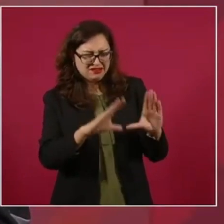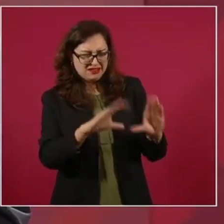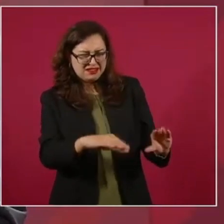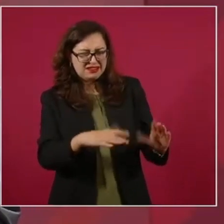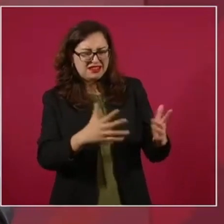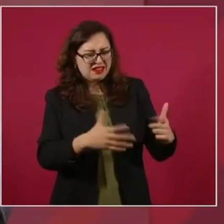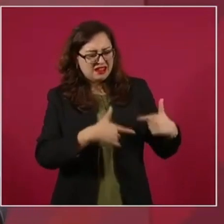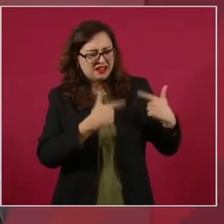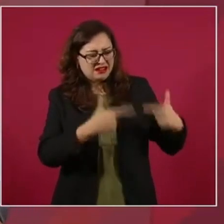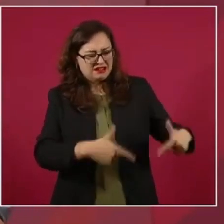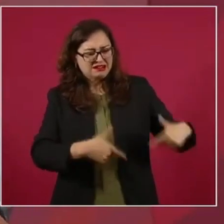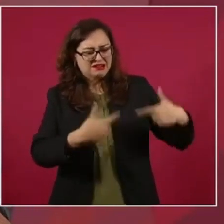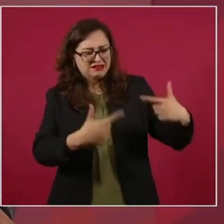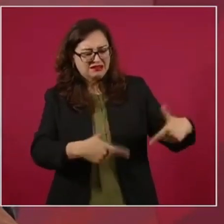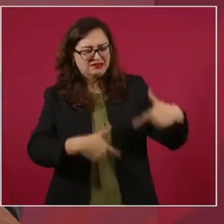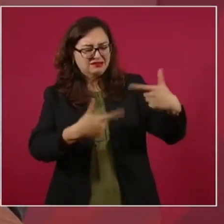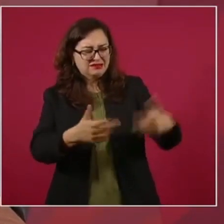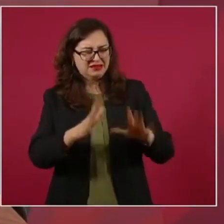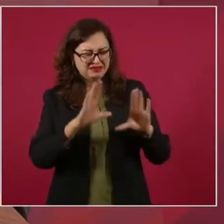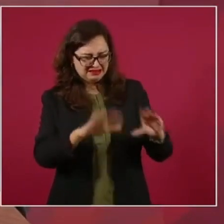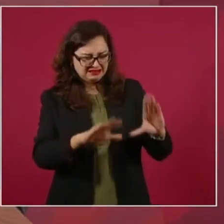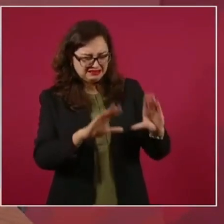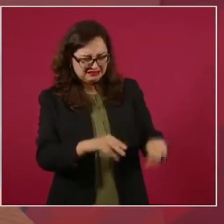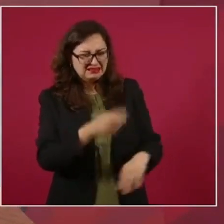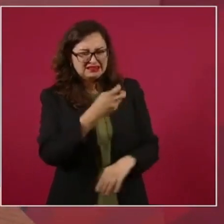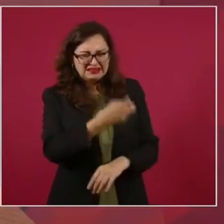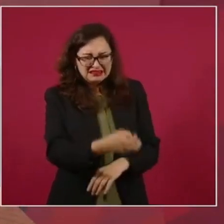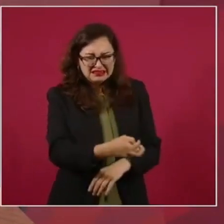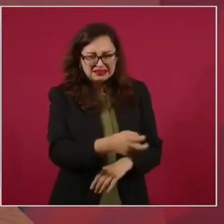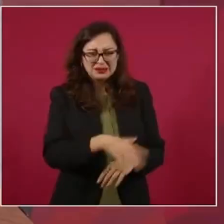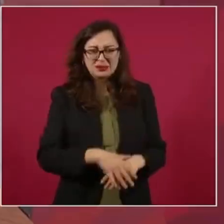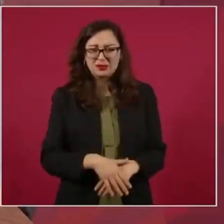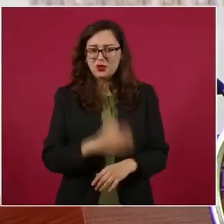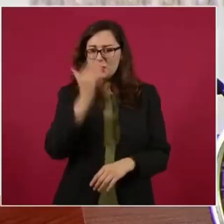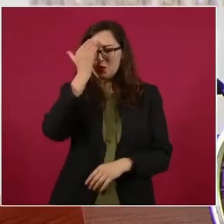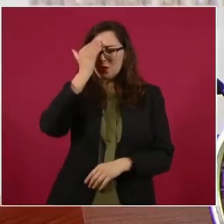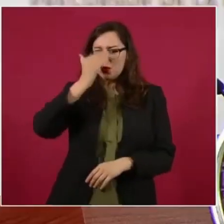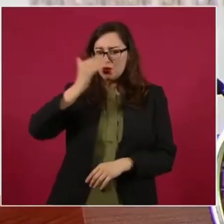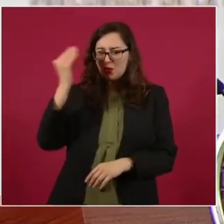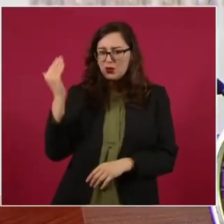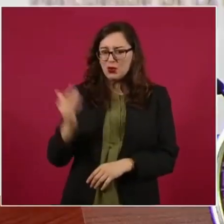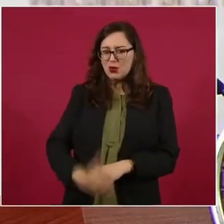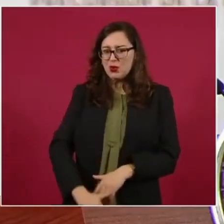cómo se van transmitiendo estos horrores